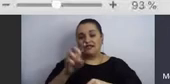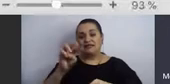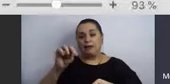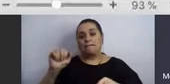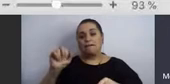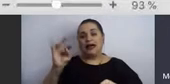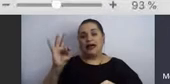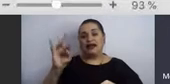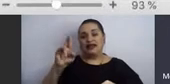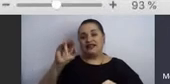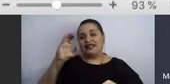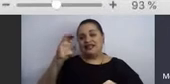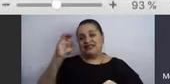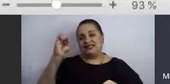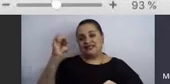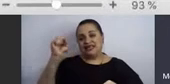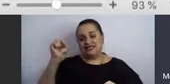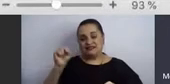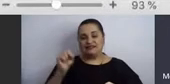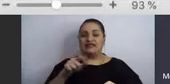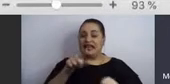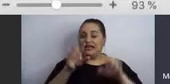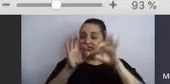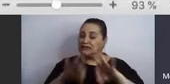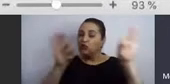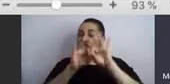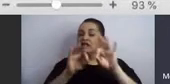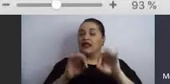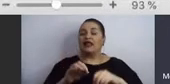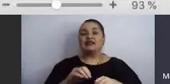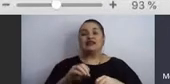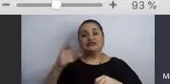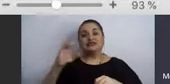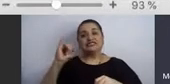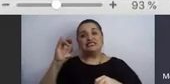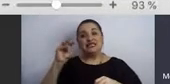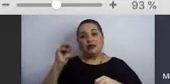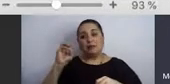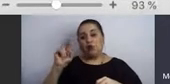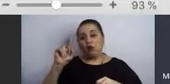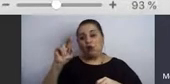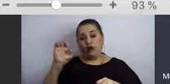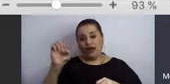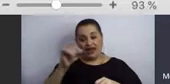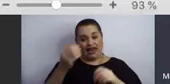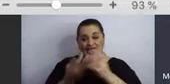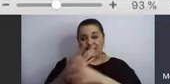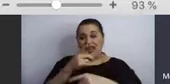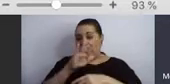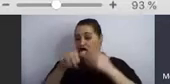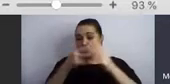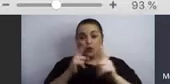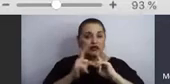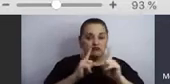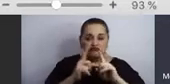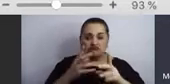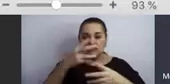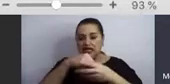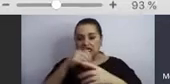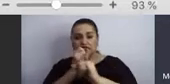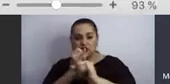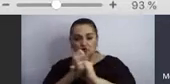De acá es importante que el CIMORE, por generar toda esta, pues, articulación interinstitucional,